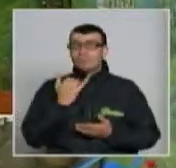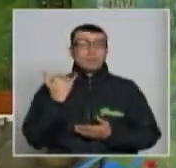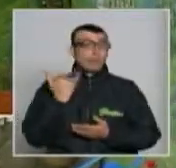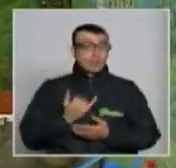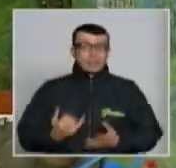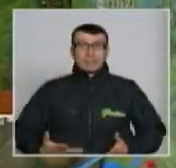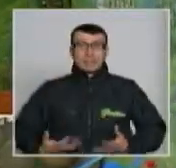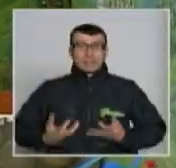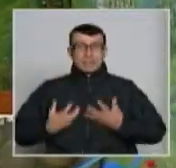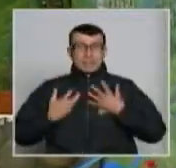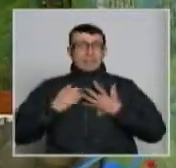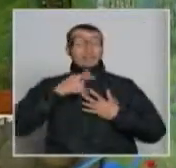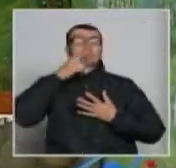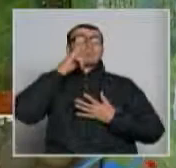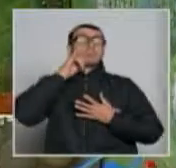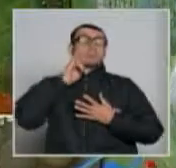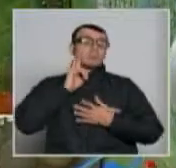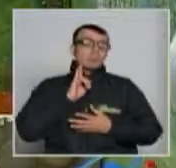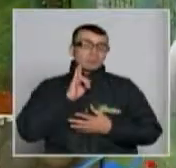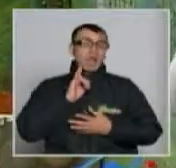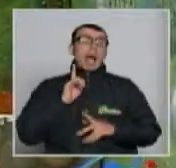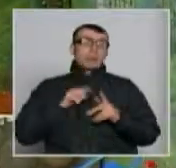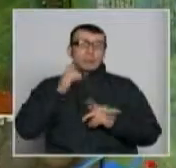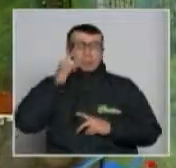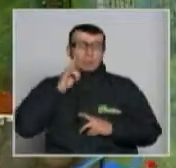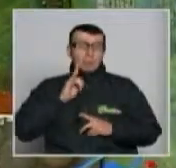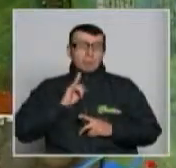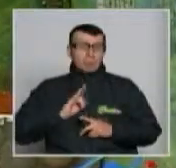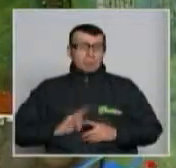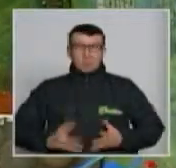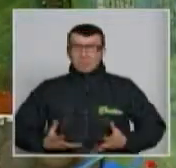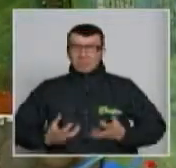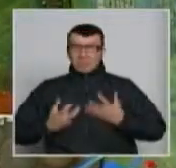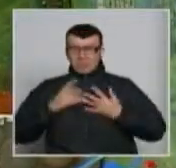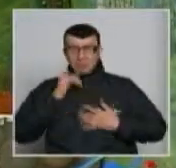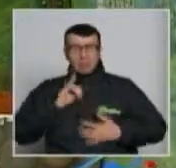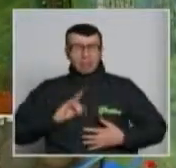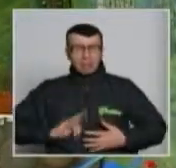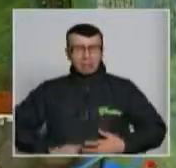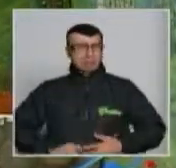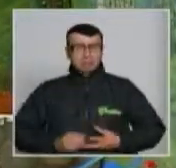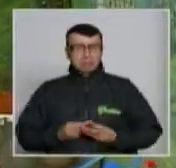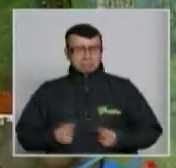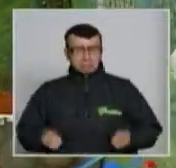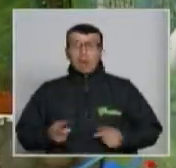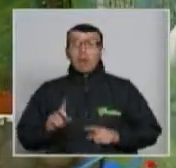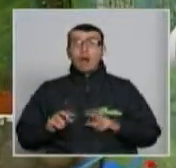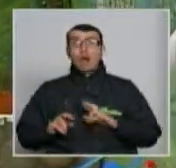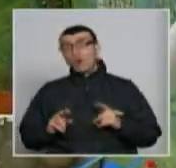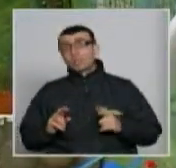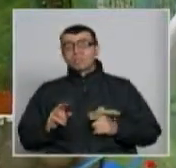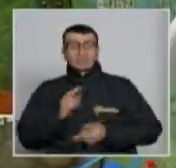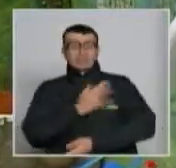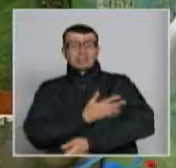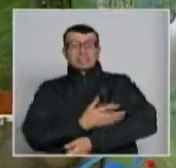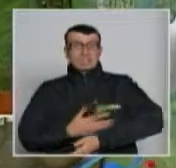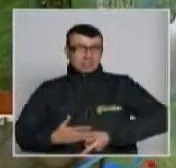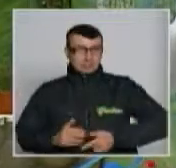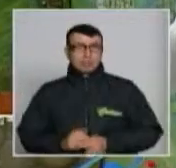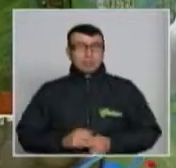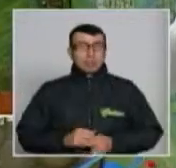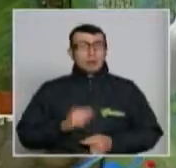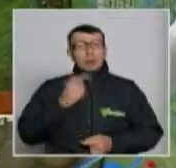ácidos gástricos las matan, pero otras se van por el torrente sanguíneo. Y perdónenme, pero es que de acá al cerebro, miren lo que